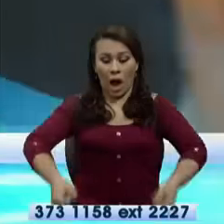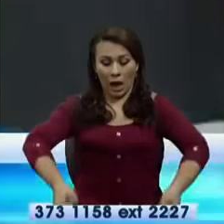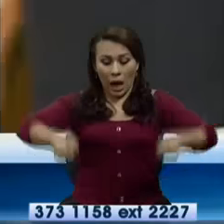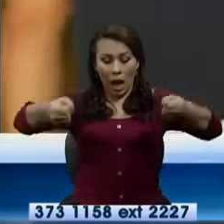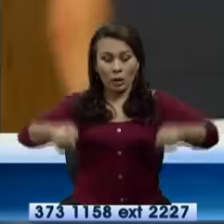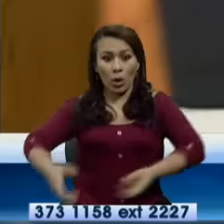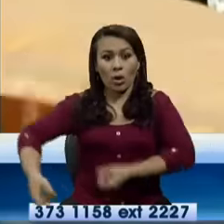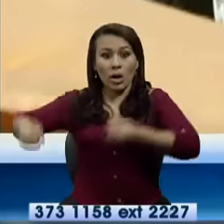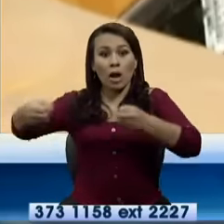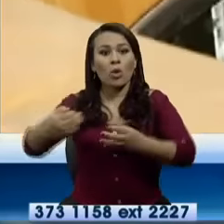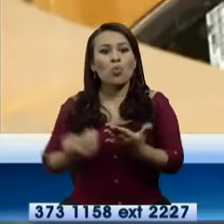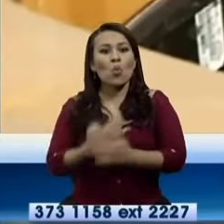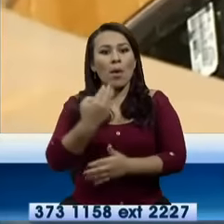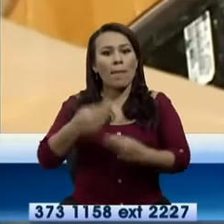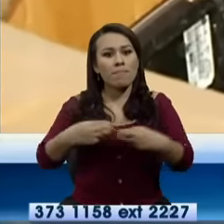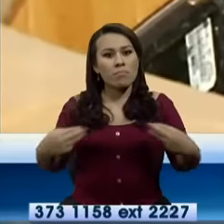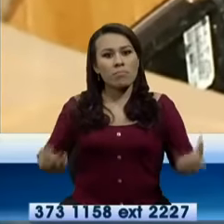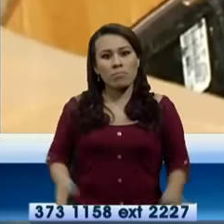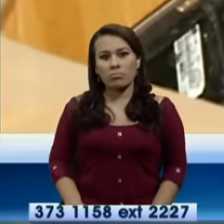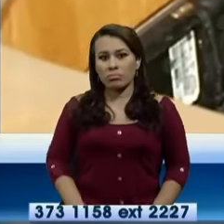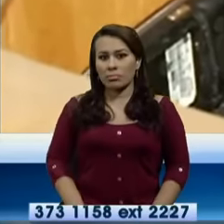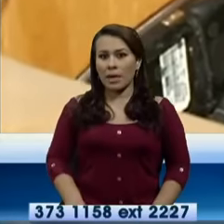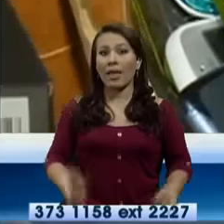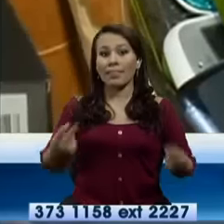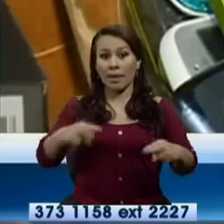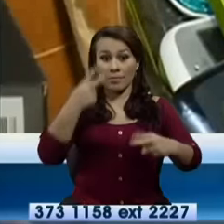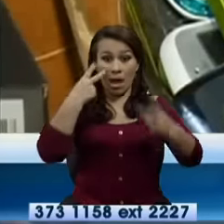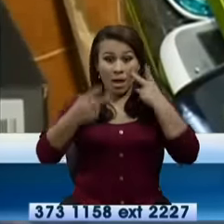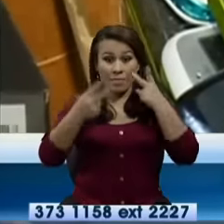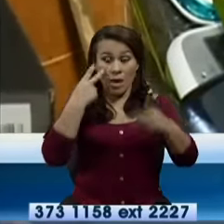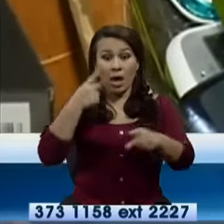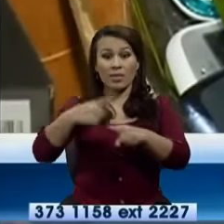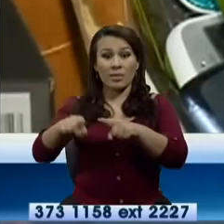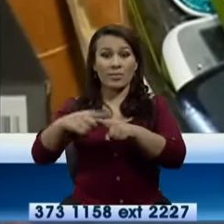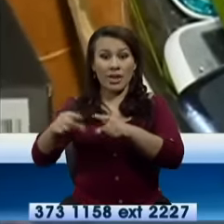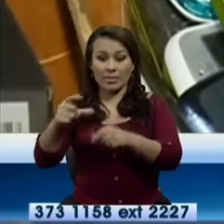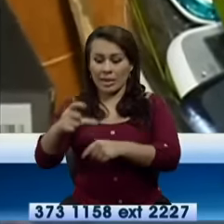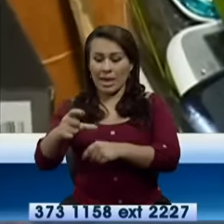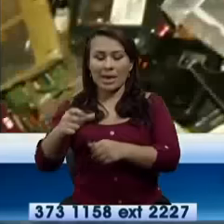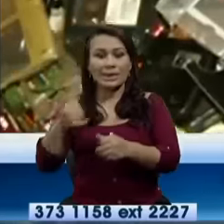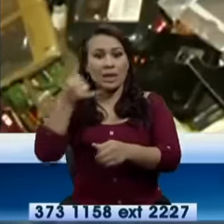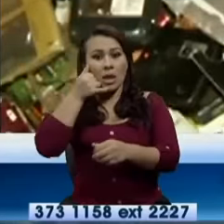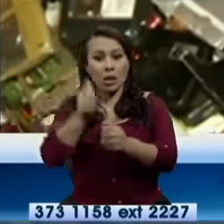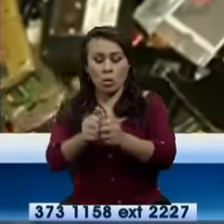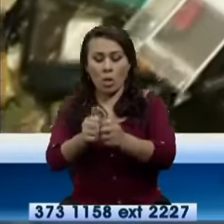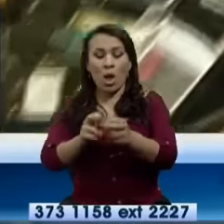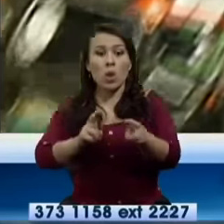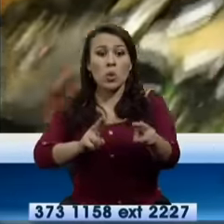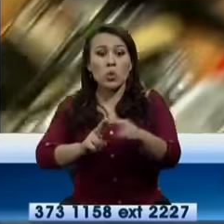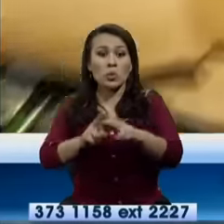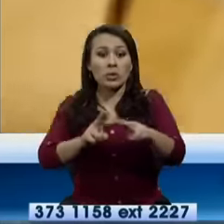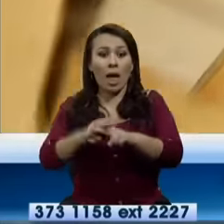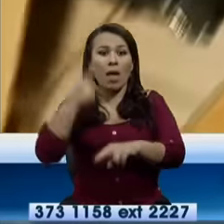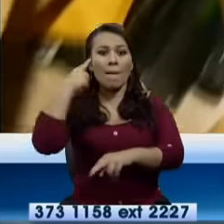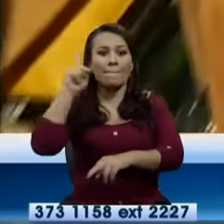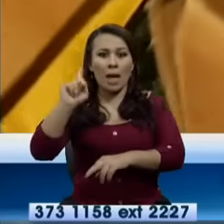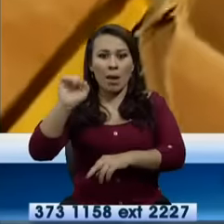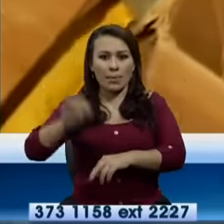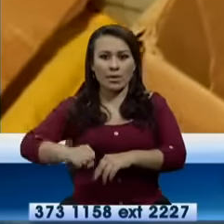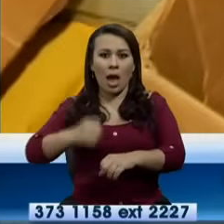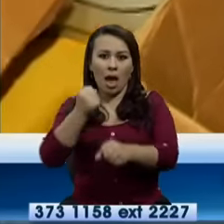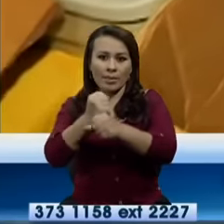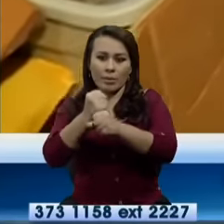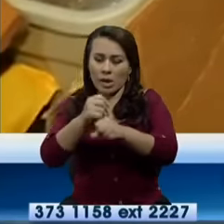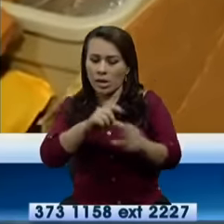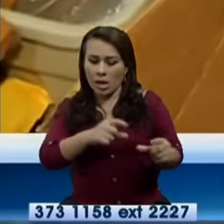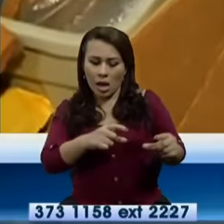mercadería nueva sin embargo también se pudo apreciar otros dispositivos usados los cuales servían para completar la tarea de